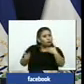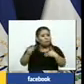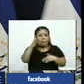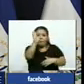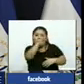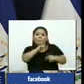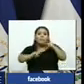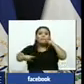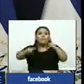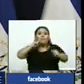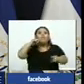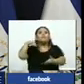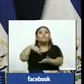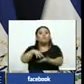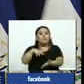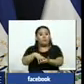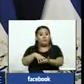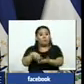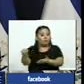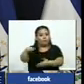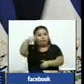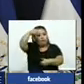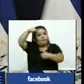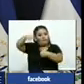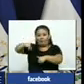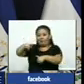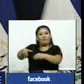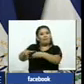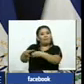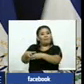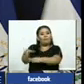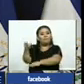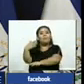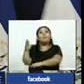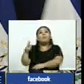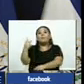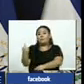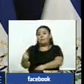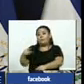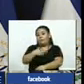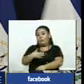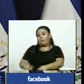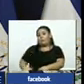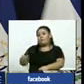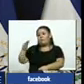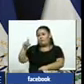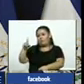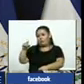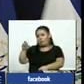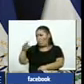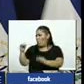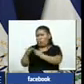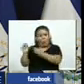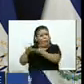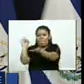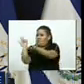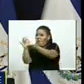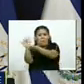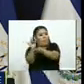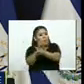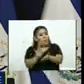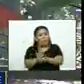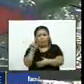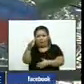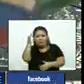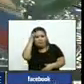que también han desconocido al régimen de Nicolás Maduro, a que expulsen a las sedes diplomáticas de un régimen que ustedes